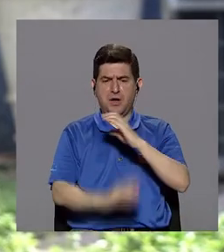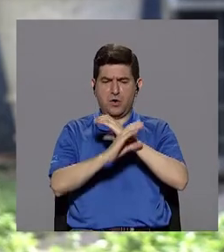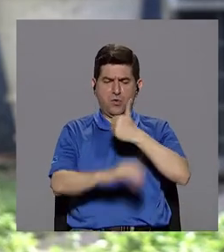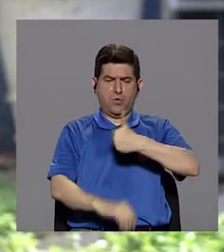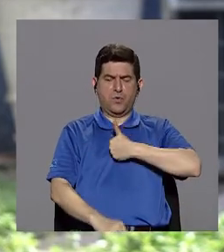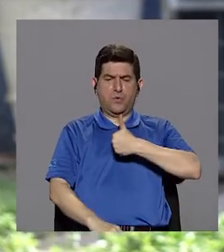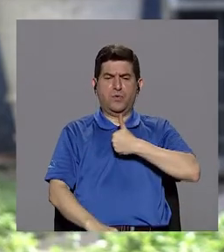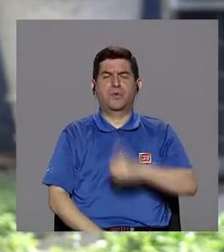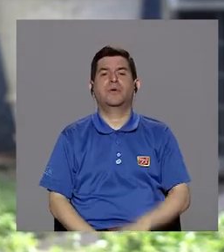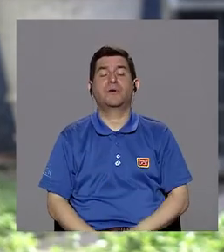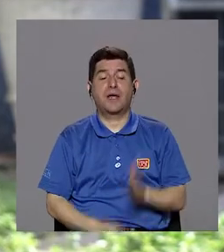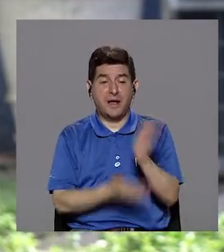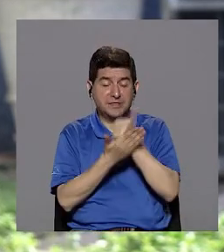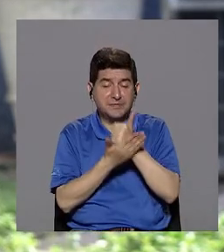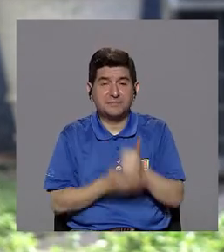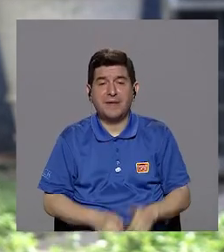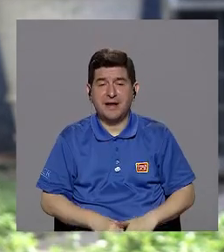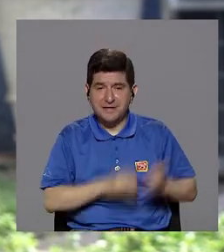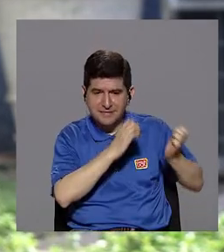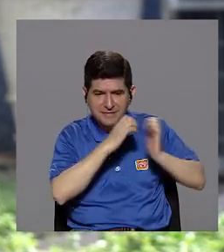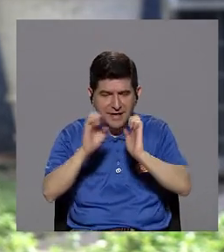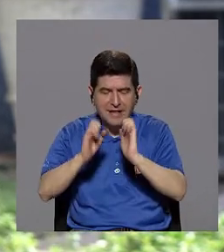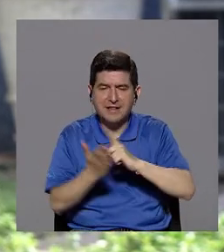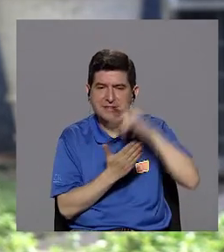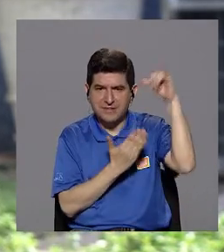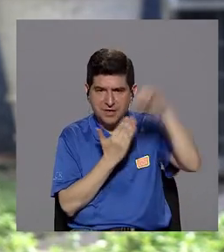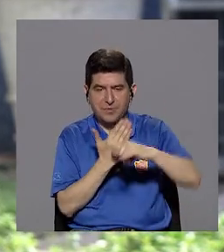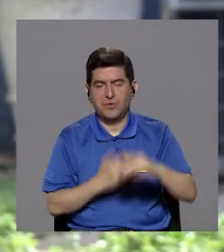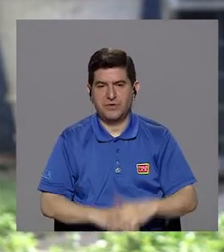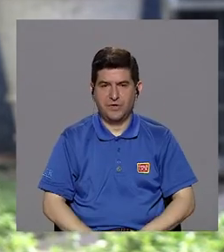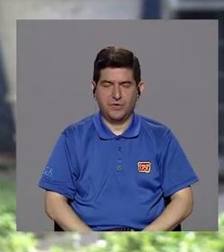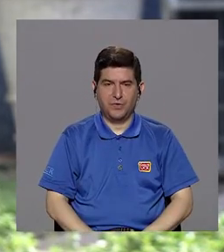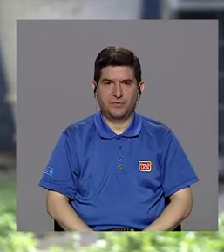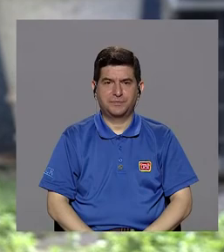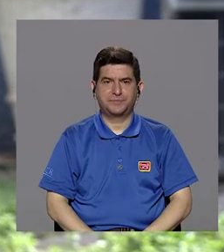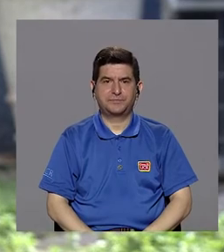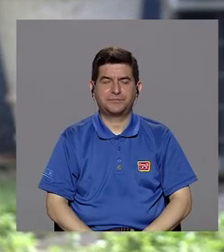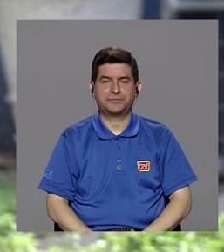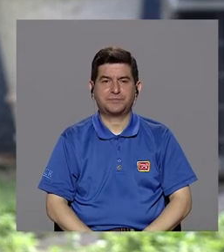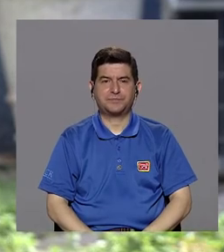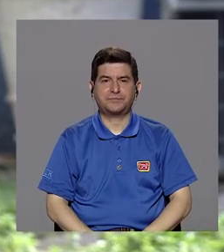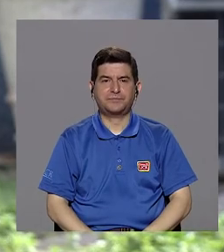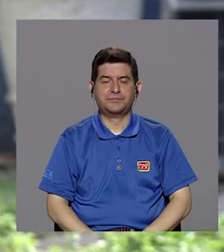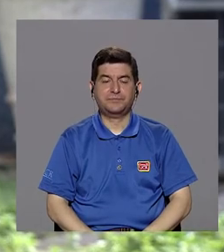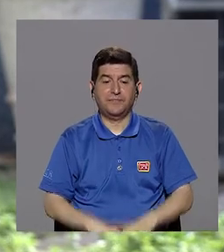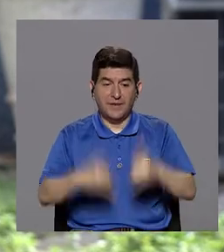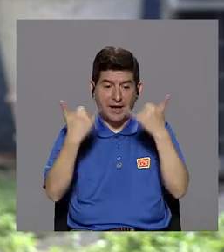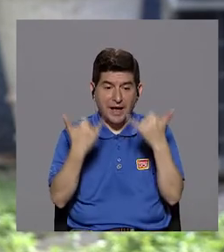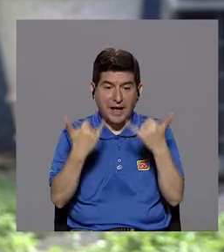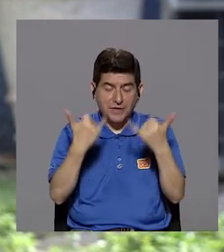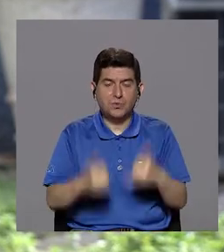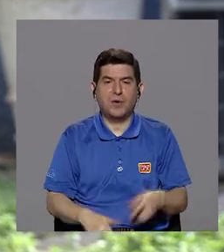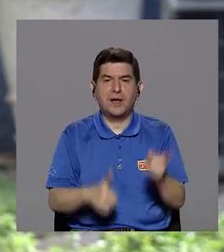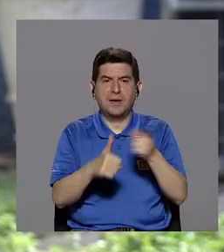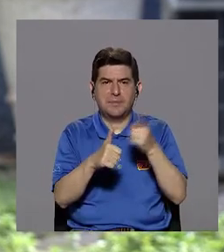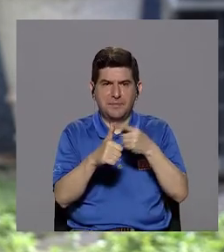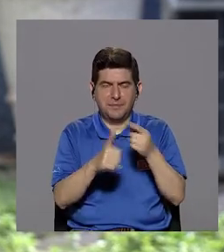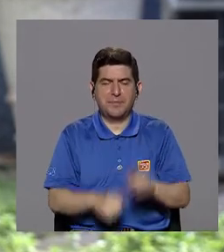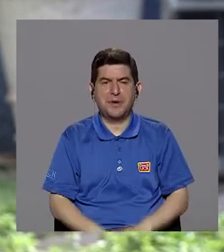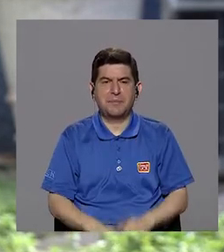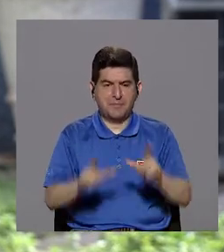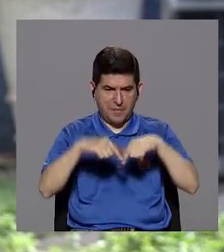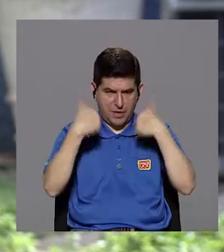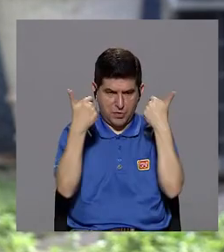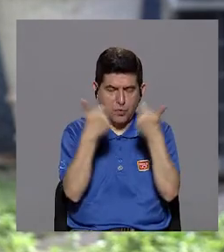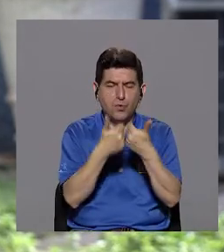parte de la estrategia que tiene el proyecto. Uh-huh. Entonces, ahorita tenemos una primera edición de grupo